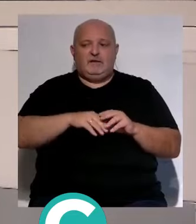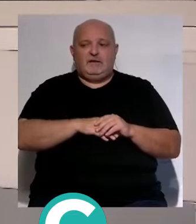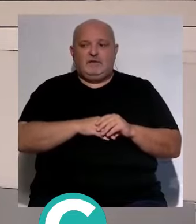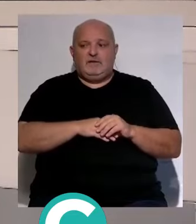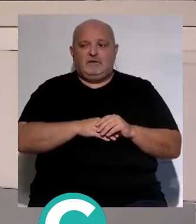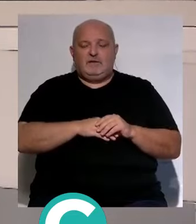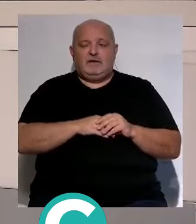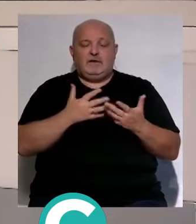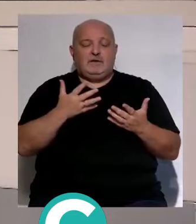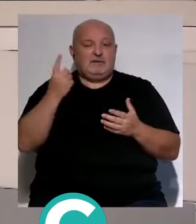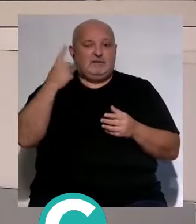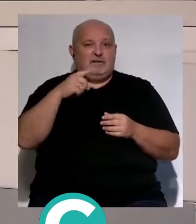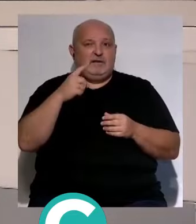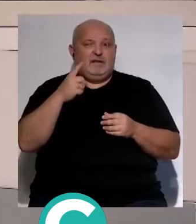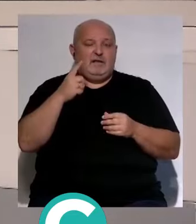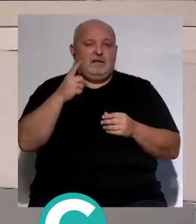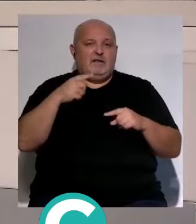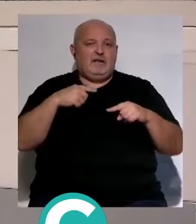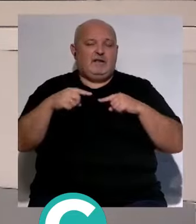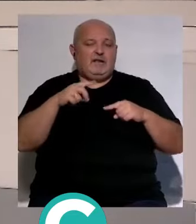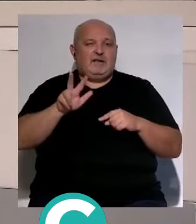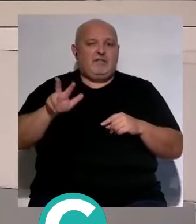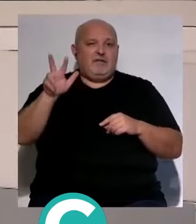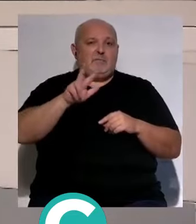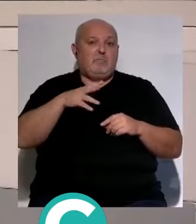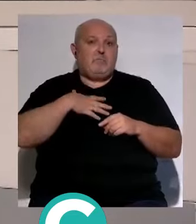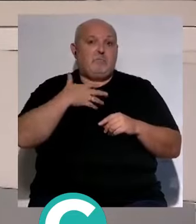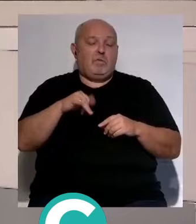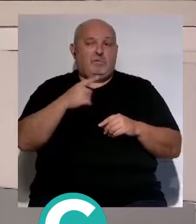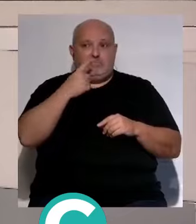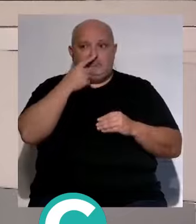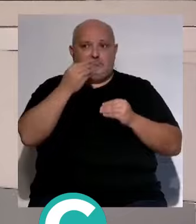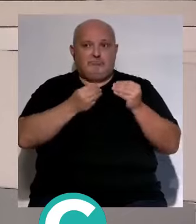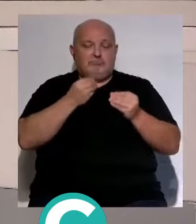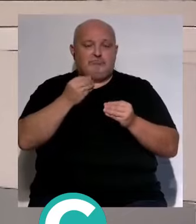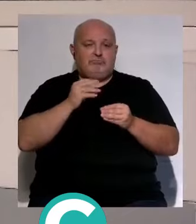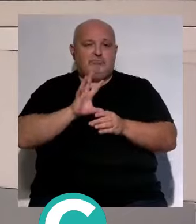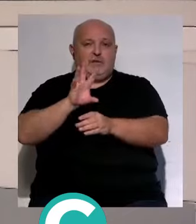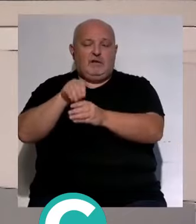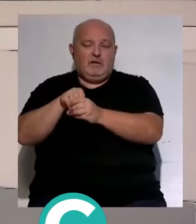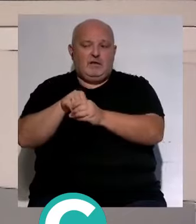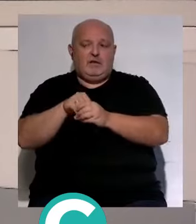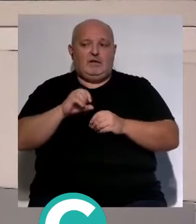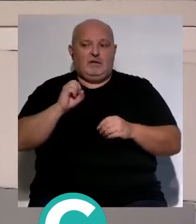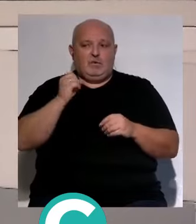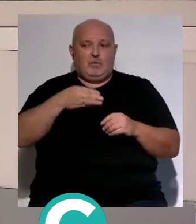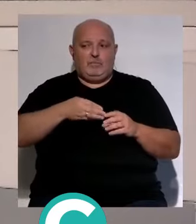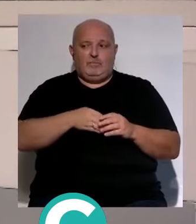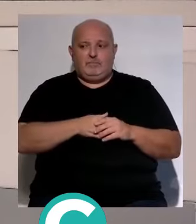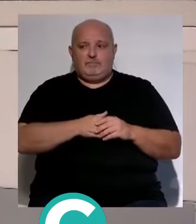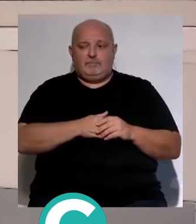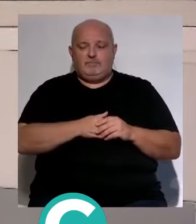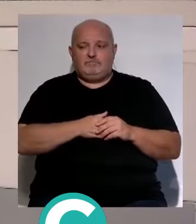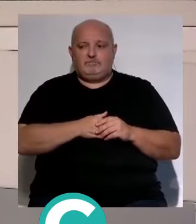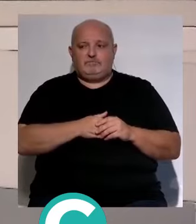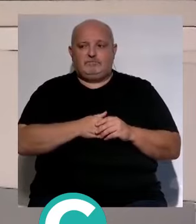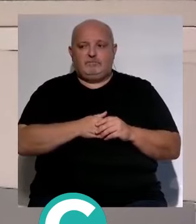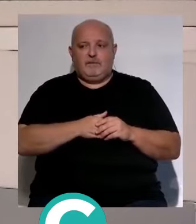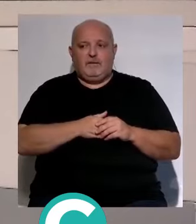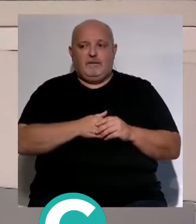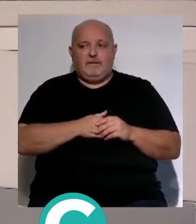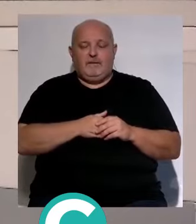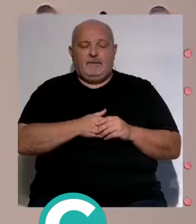cadista, pero que ya saben que también es entrenador nacional y que podría tener acomodo dentro de la estructura del club. También estaba